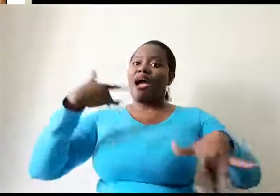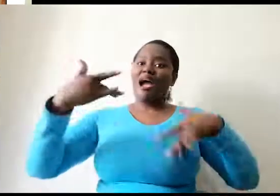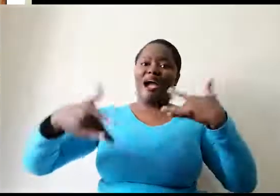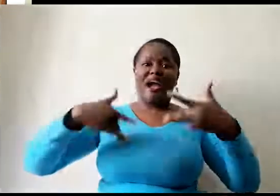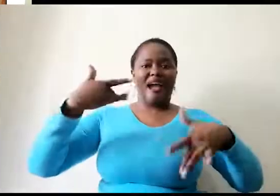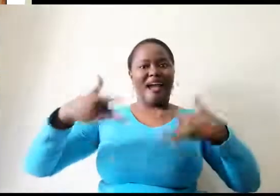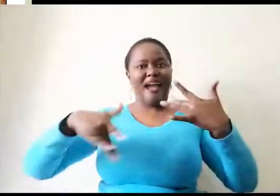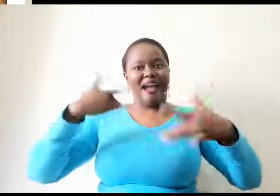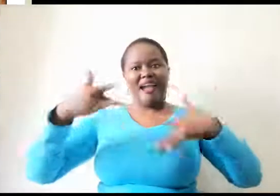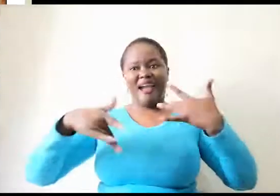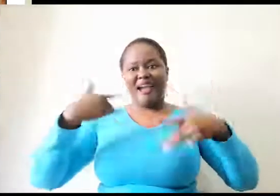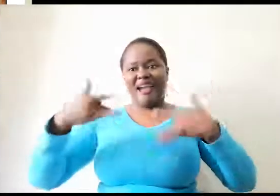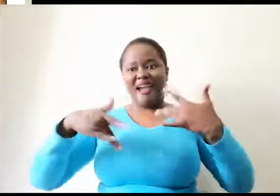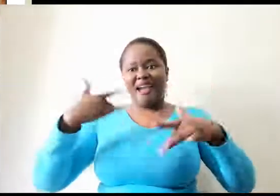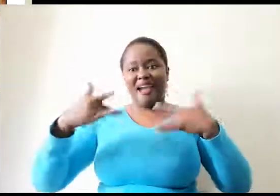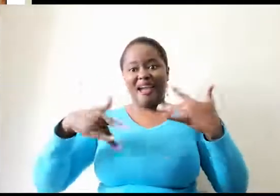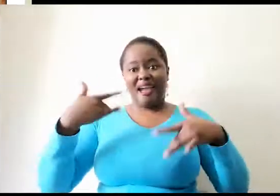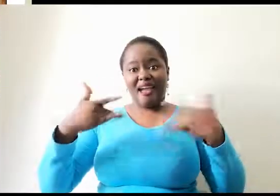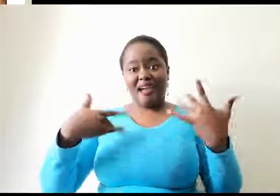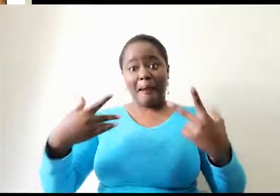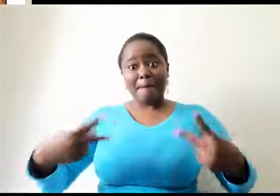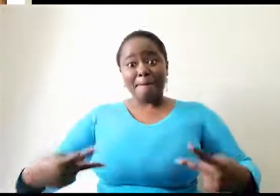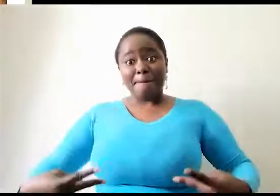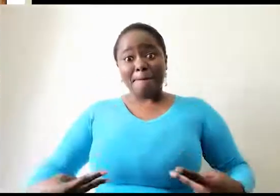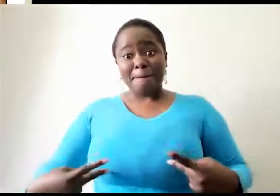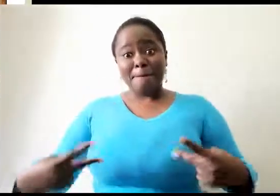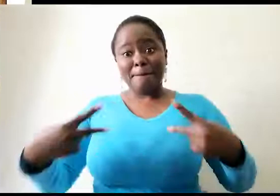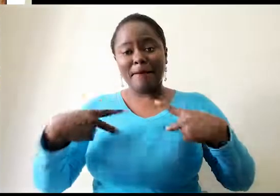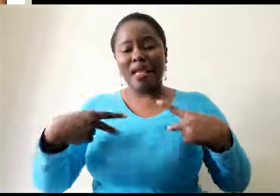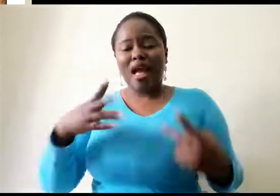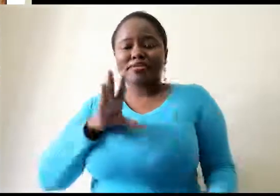la doctrina ética según la cual el único bien